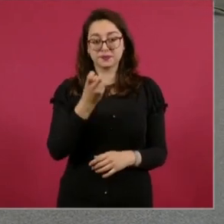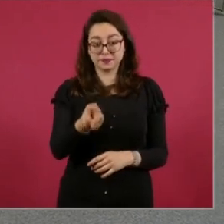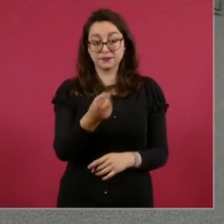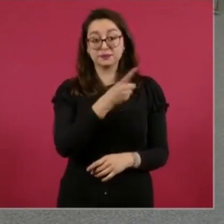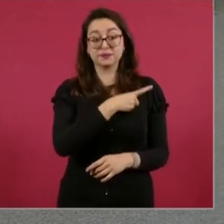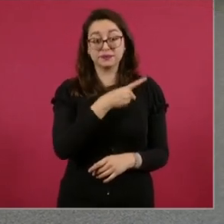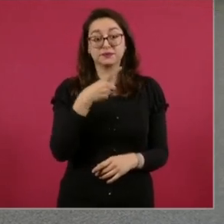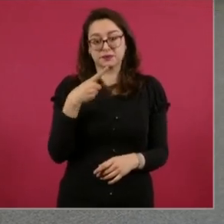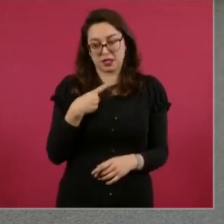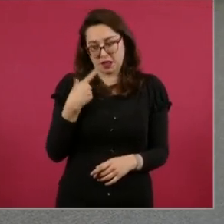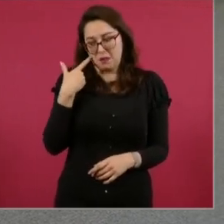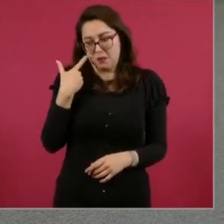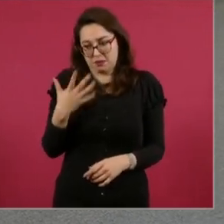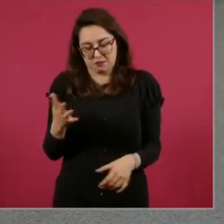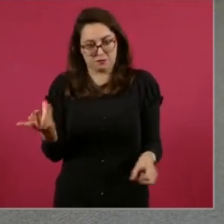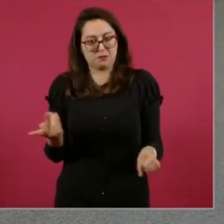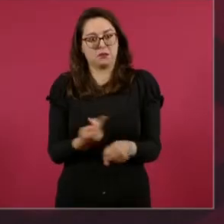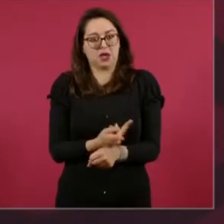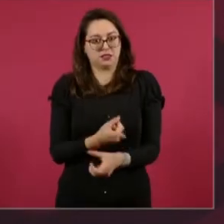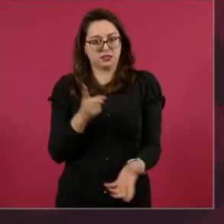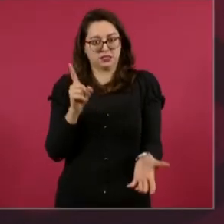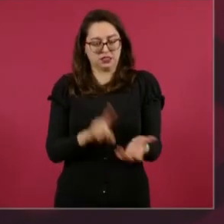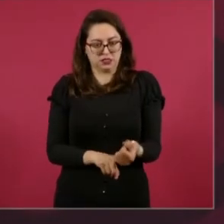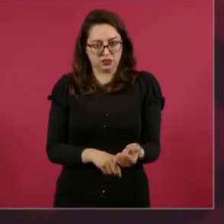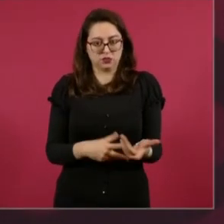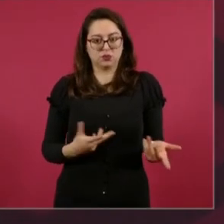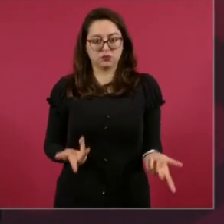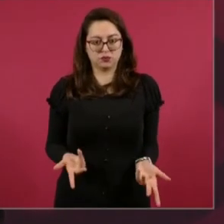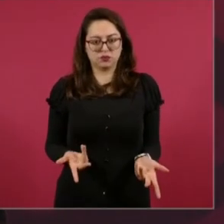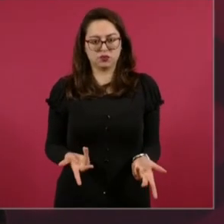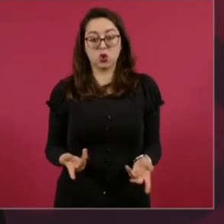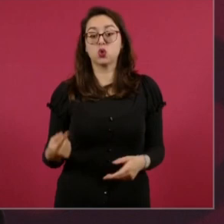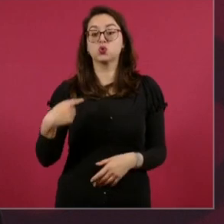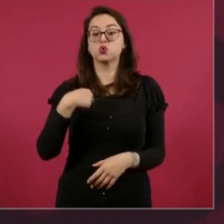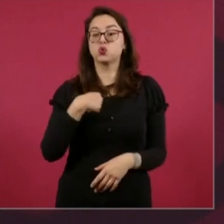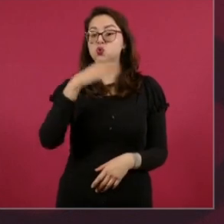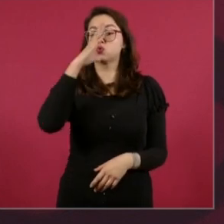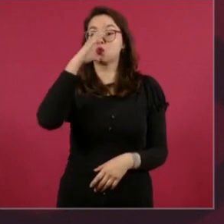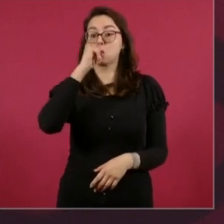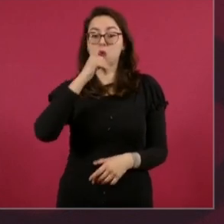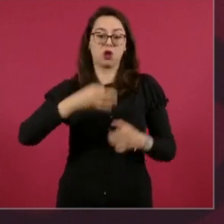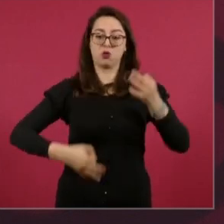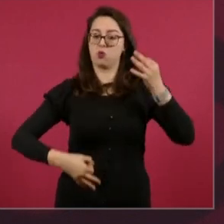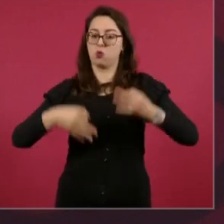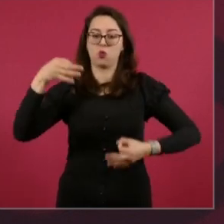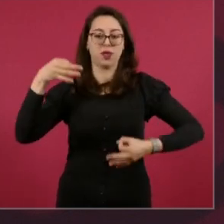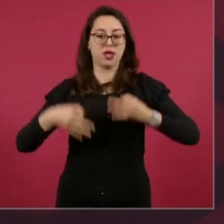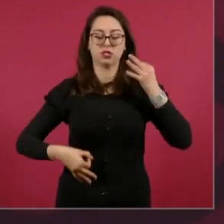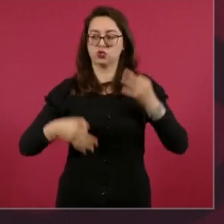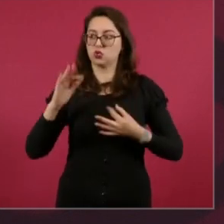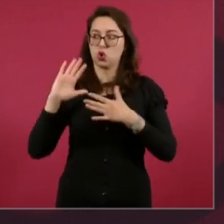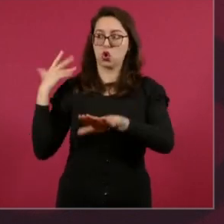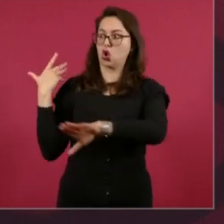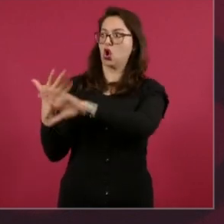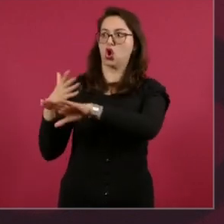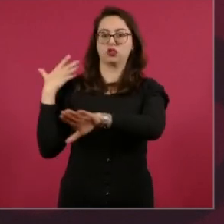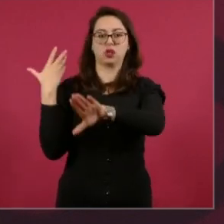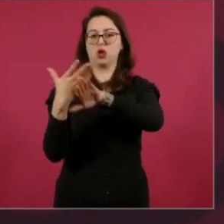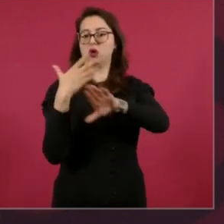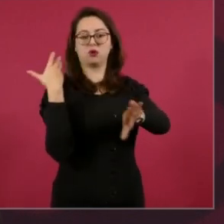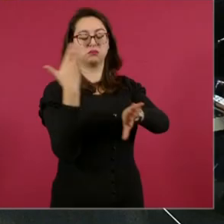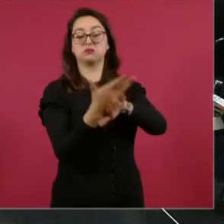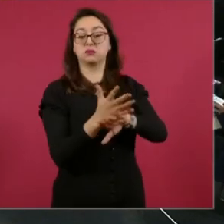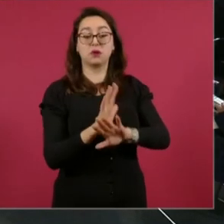es qué está sucediendo en este caso. Así yo es. No puedo hacer un juicio sumario, no